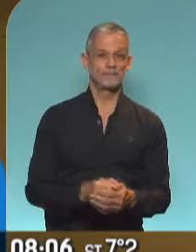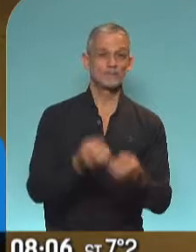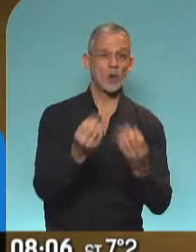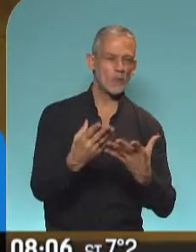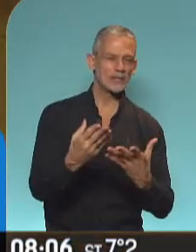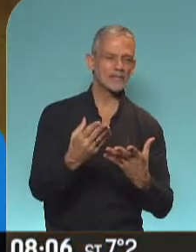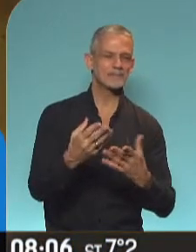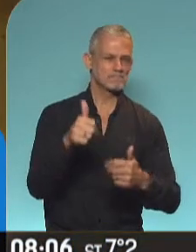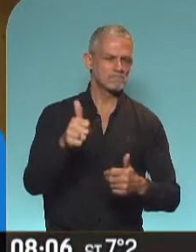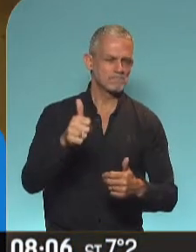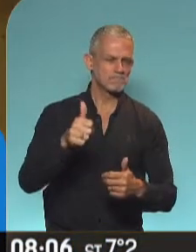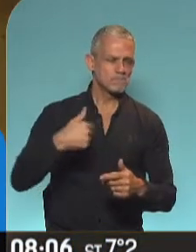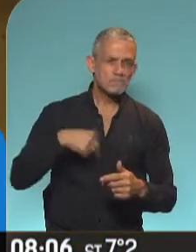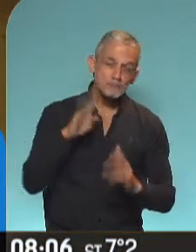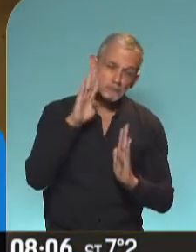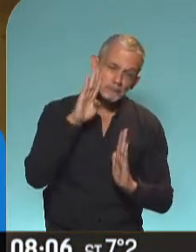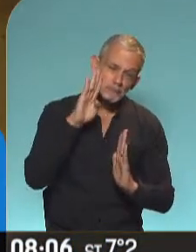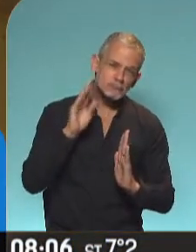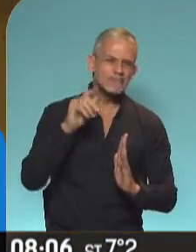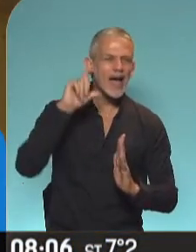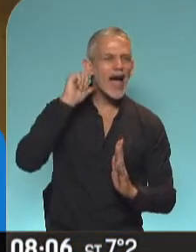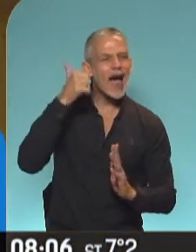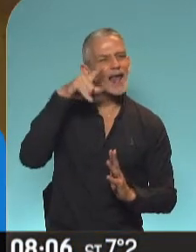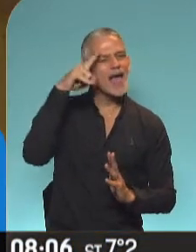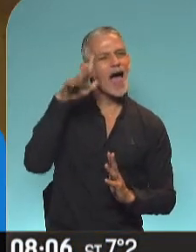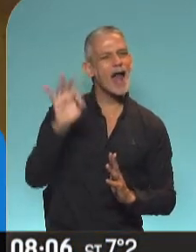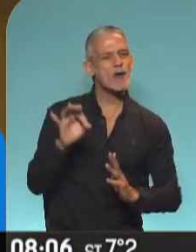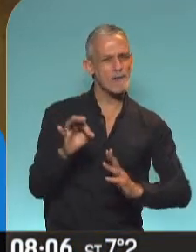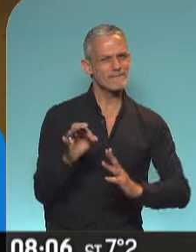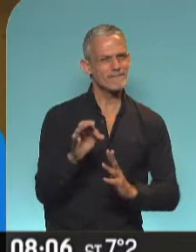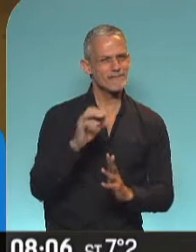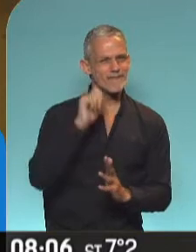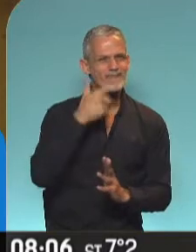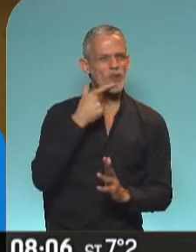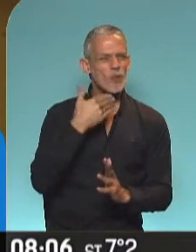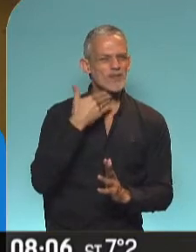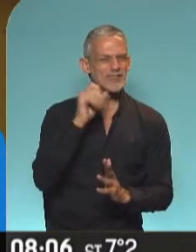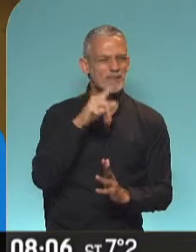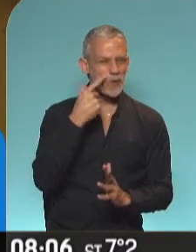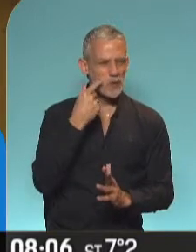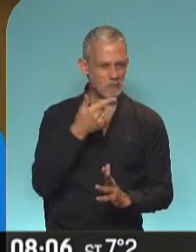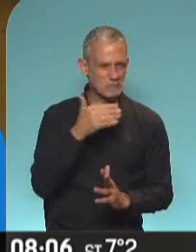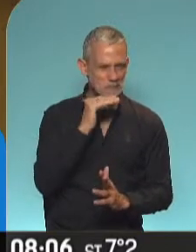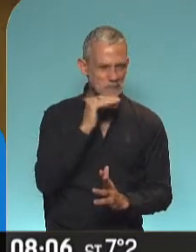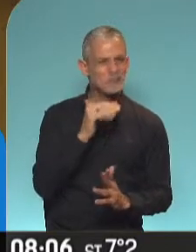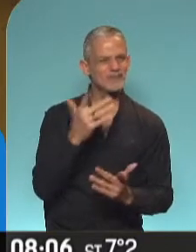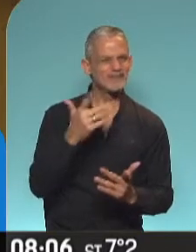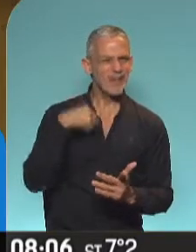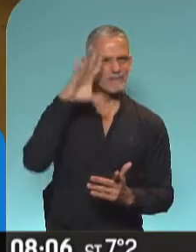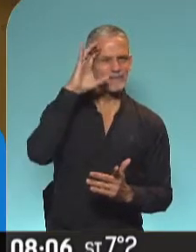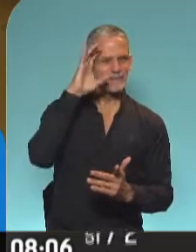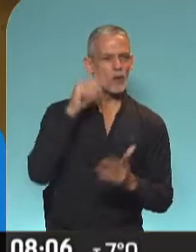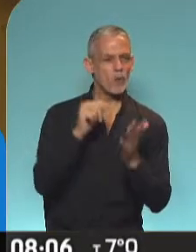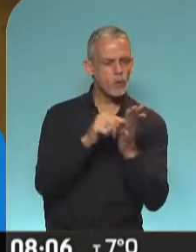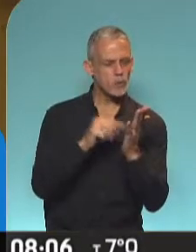Te va, Pablo. Recién escuchábamos en el informe de Eduardo Galeano, en la dulce voz de Andrea Esteves Mirson, por supuesto, y me quedé recordando algunos puntos que están planteando en